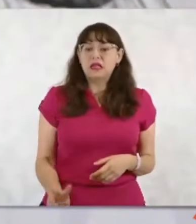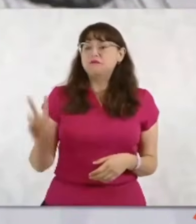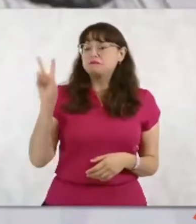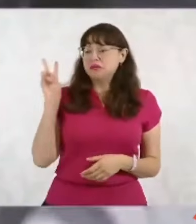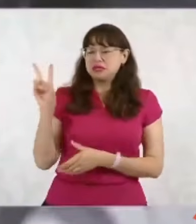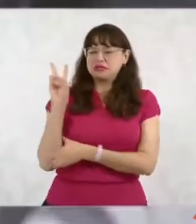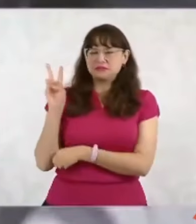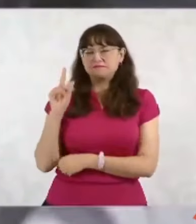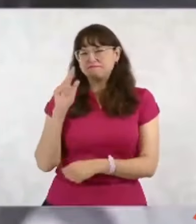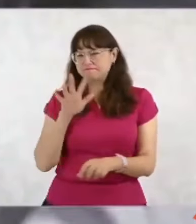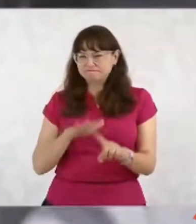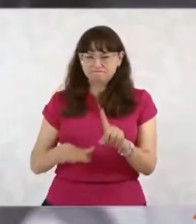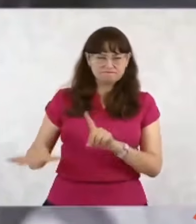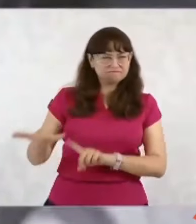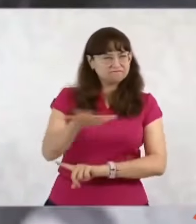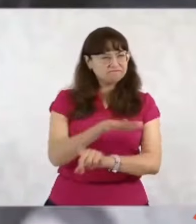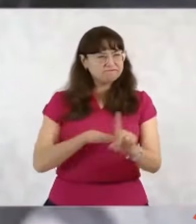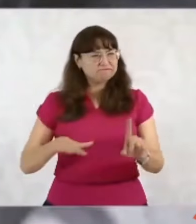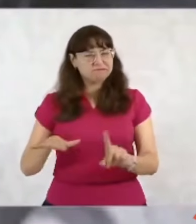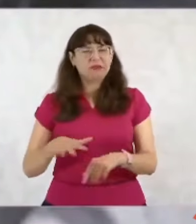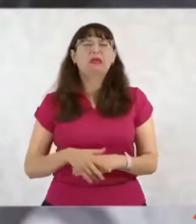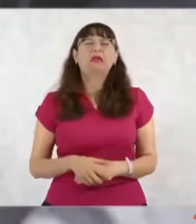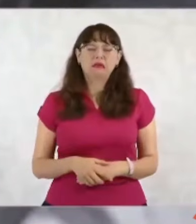asunto político.